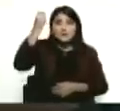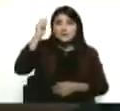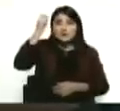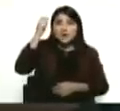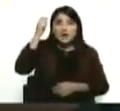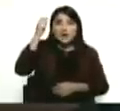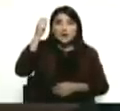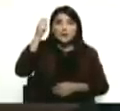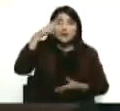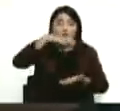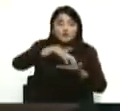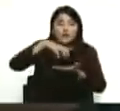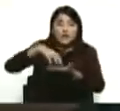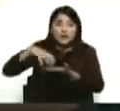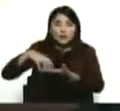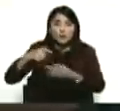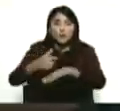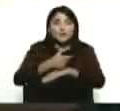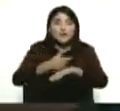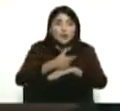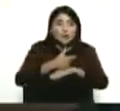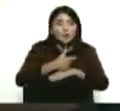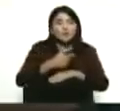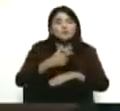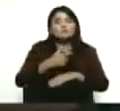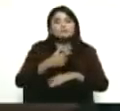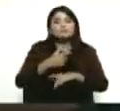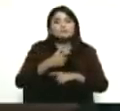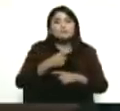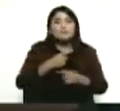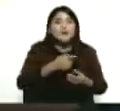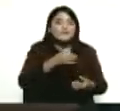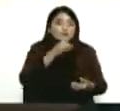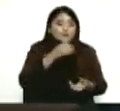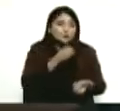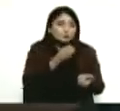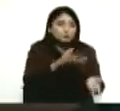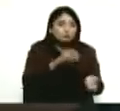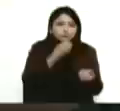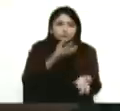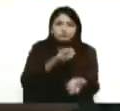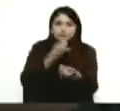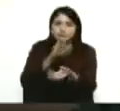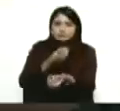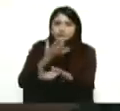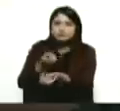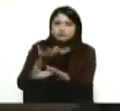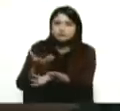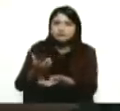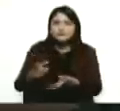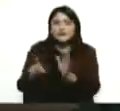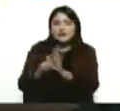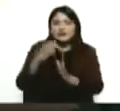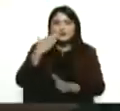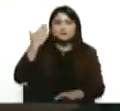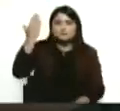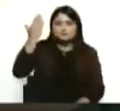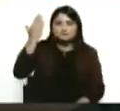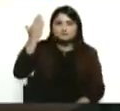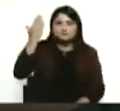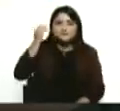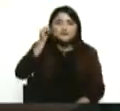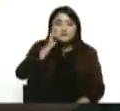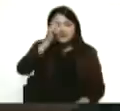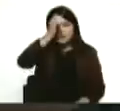legislativos regionales, gobernadores y gobernadores, para intercambiar las grandes bondades que esta ley tiene. Este fin de semana